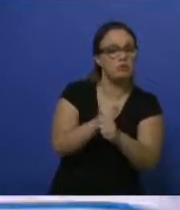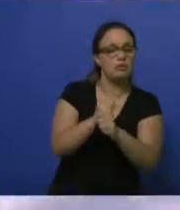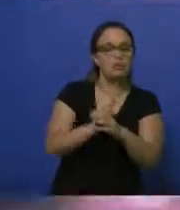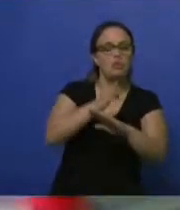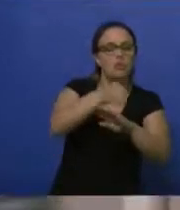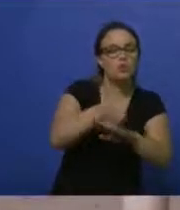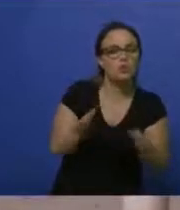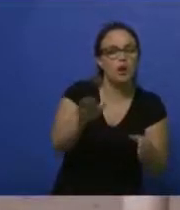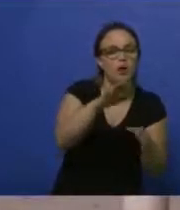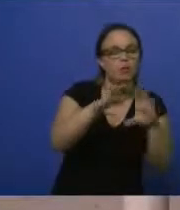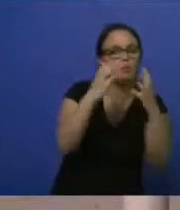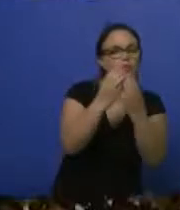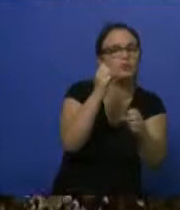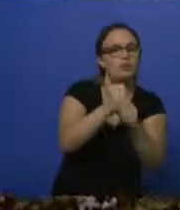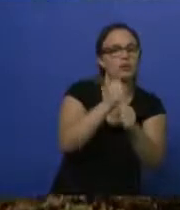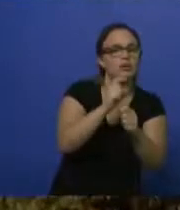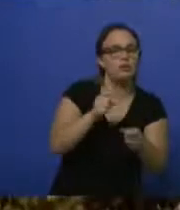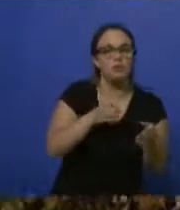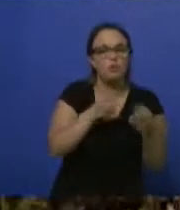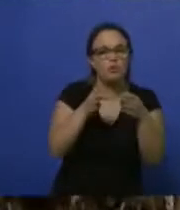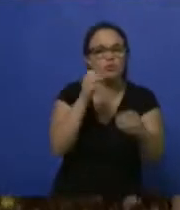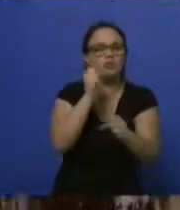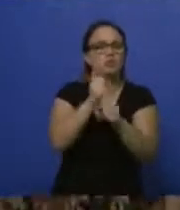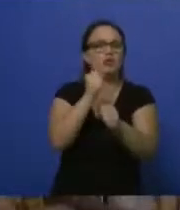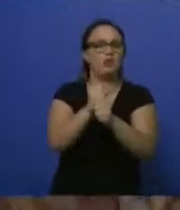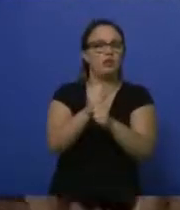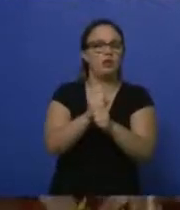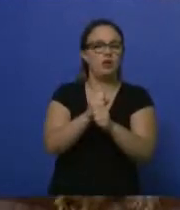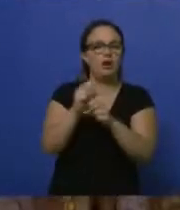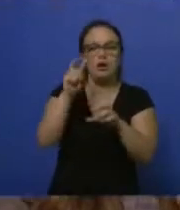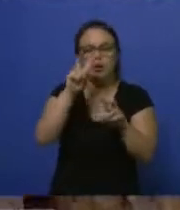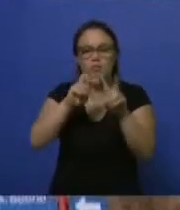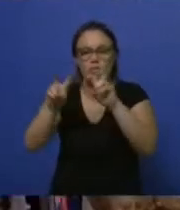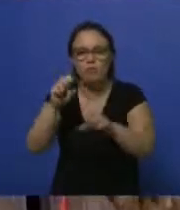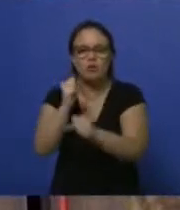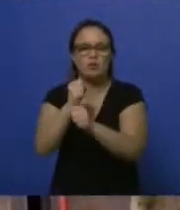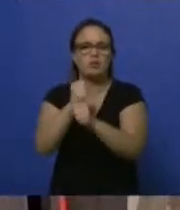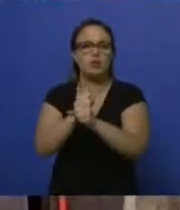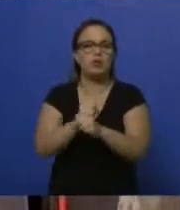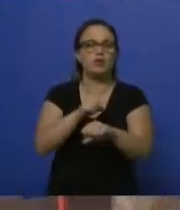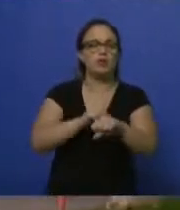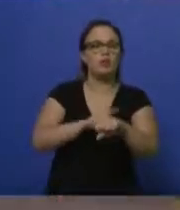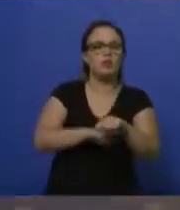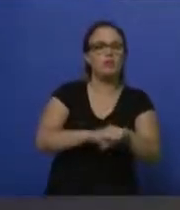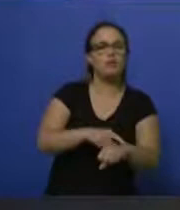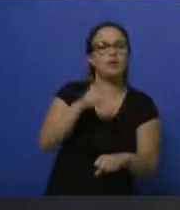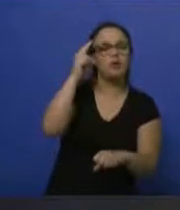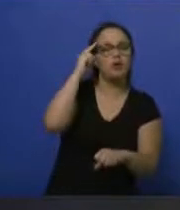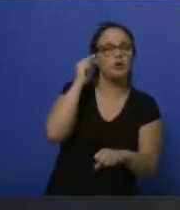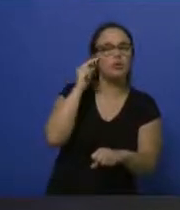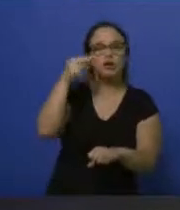mundo laboral, orientación laboral y búsqueda de empleo, en horario de 9 a 11 en el edificio comunal. La formación es